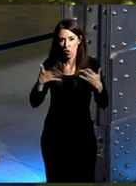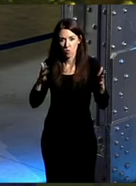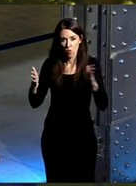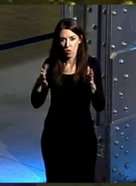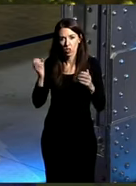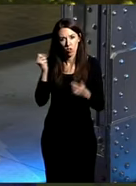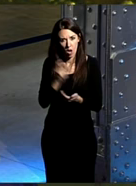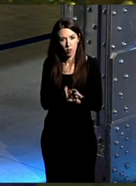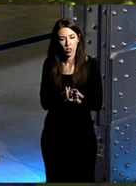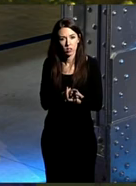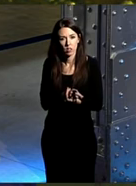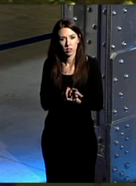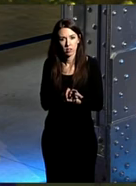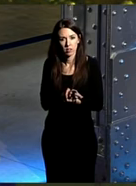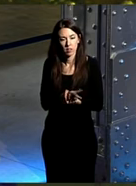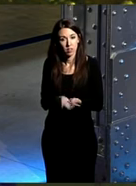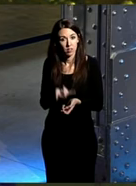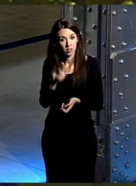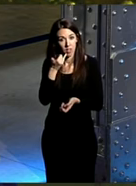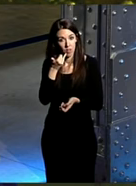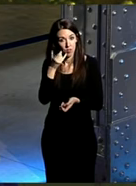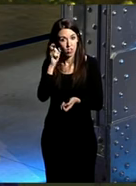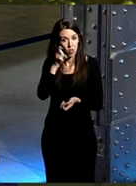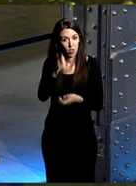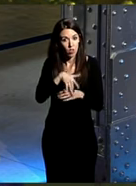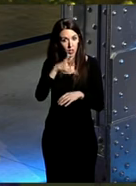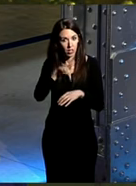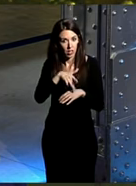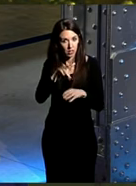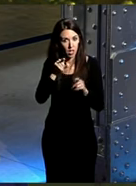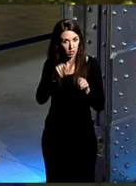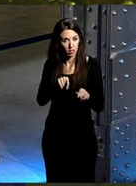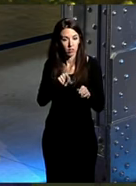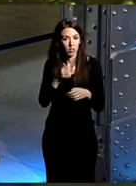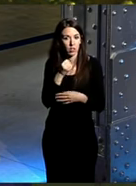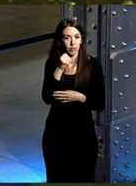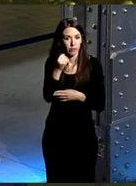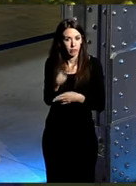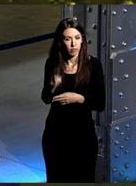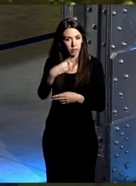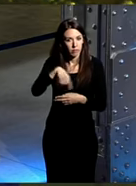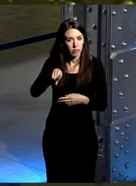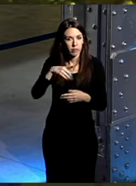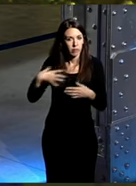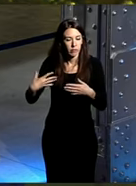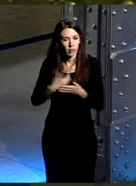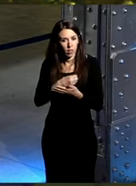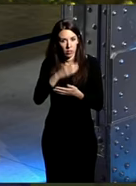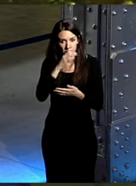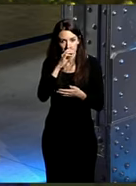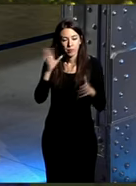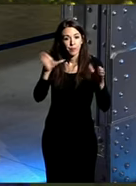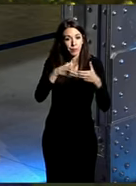momento de apuesta. Telefónica Educación Digital es su sentido, apoyar a toda la